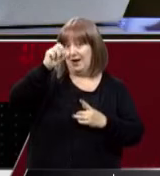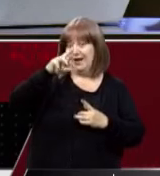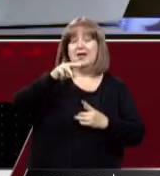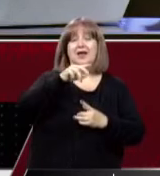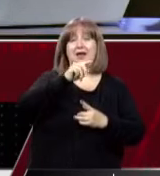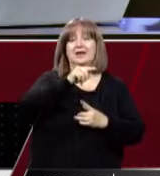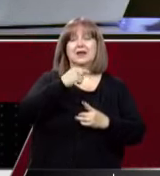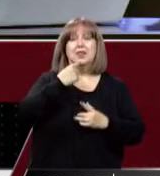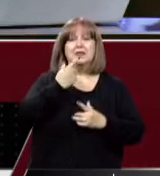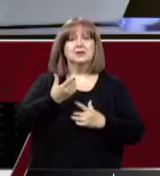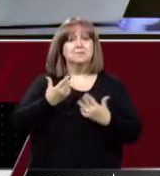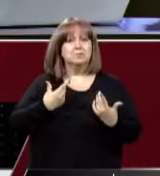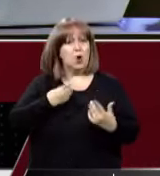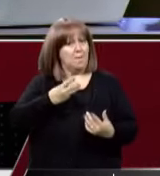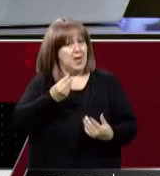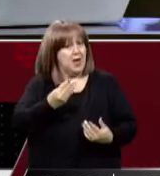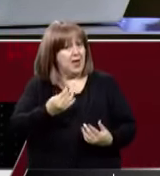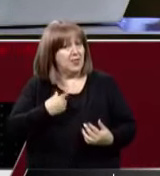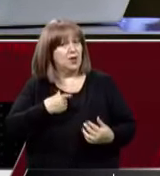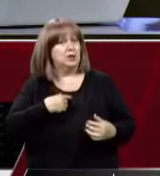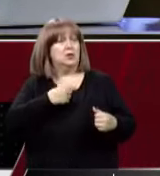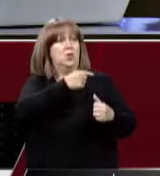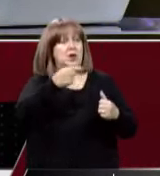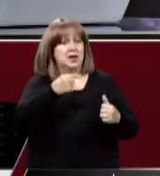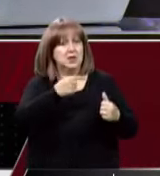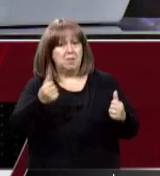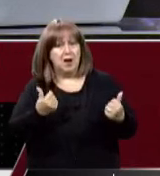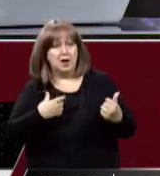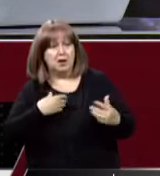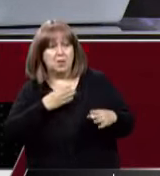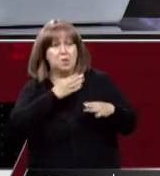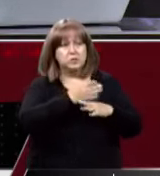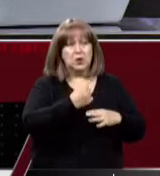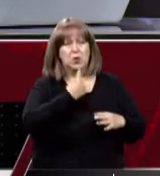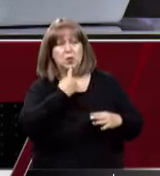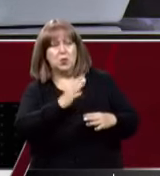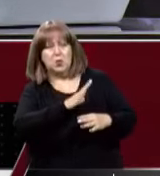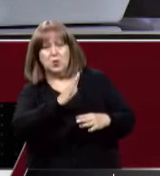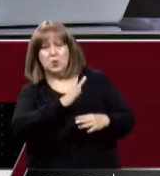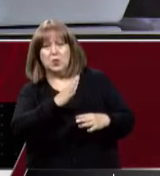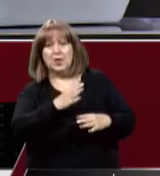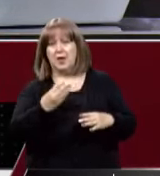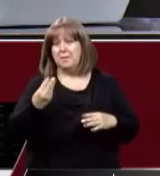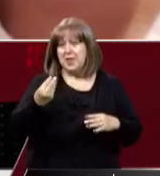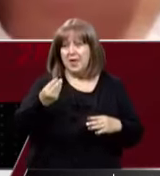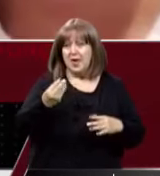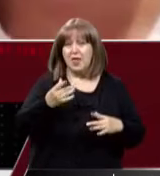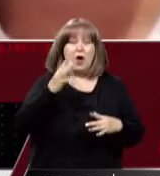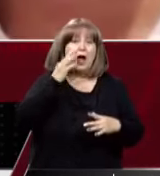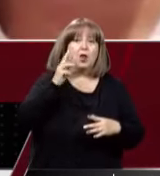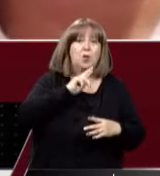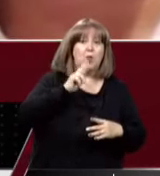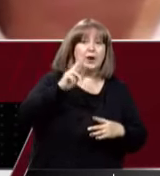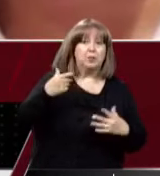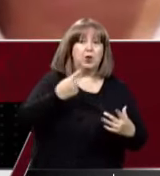dejar que el niño permanezca tanto tiempo con la pareja. ¿Tuviste miedo alguna vez de dejarlo a